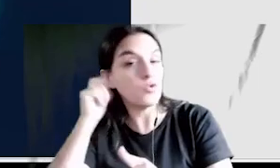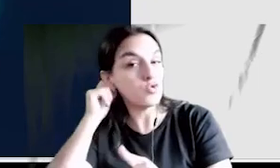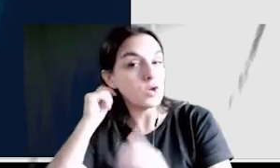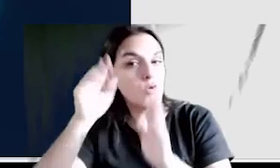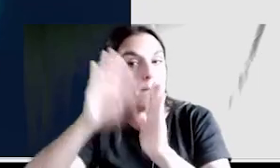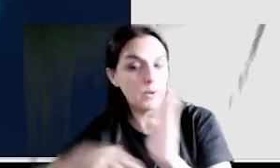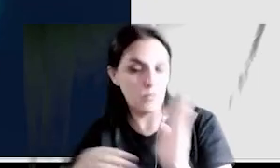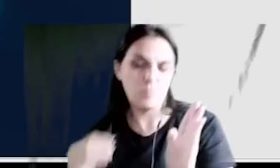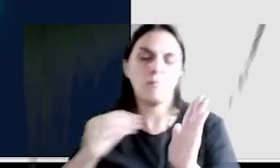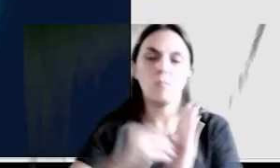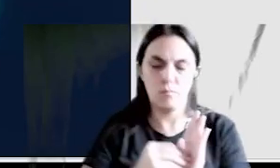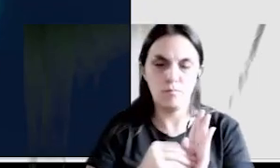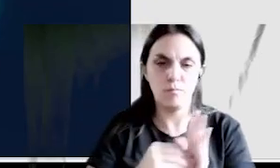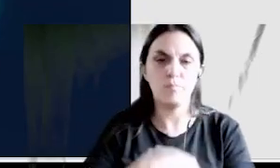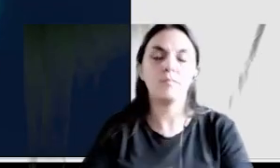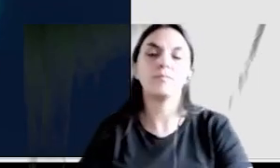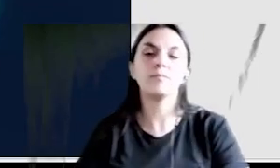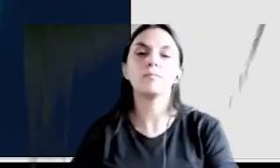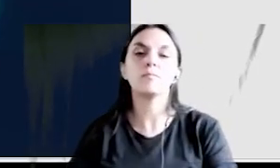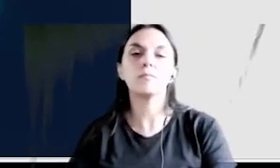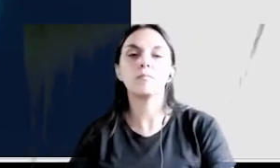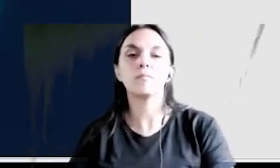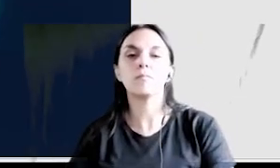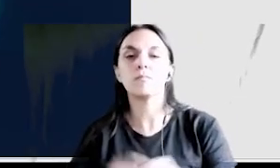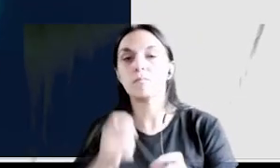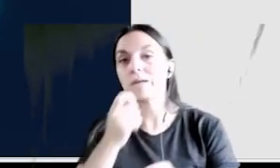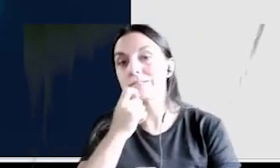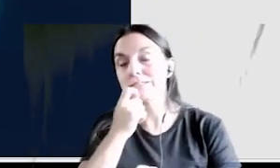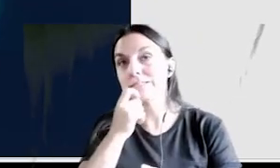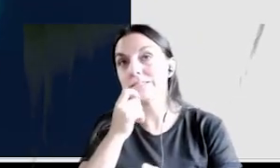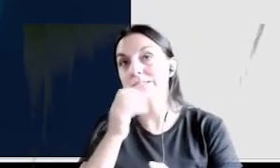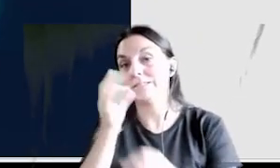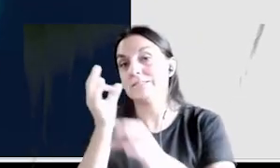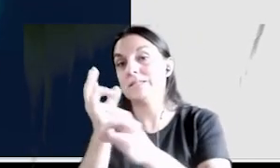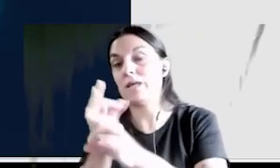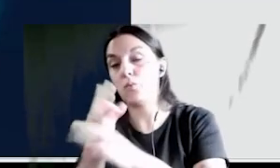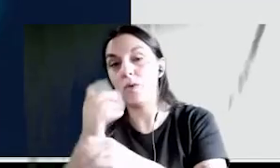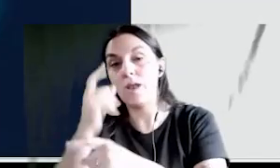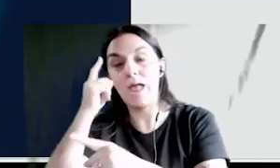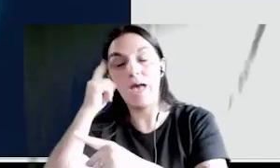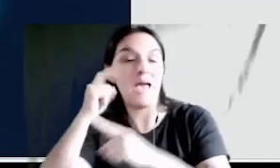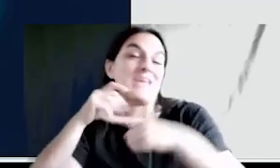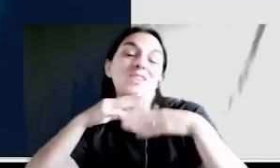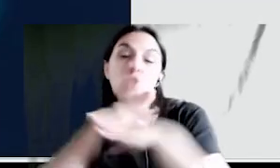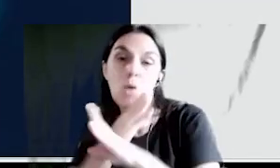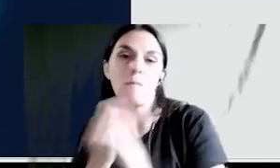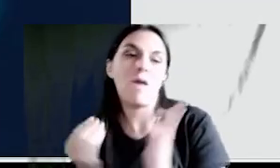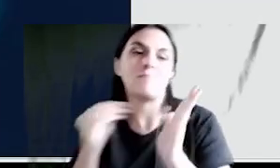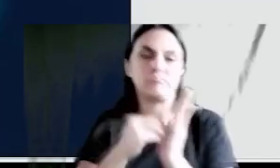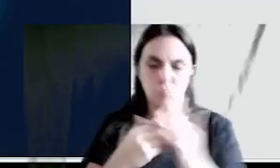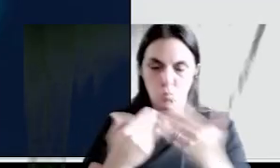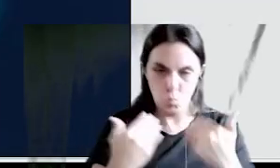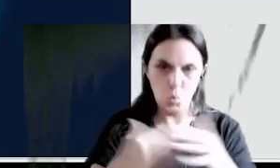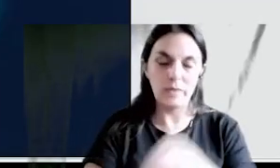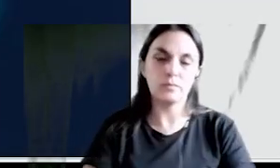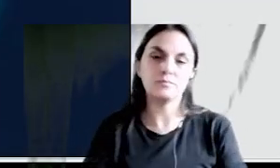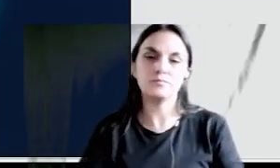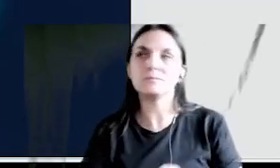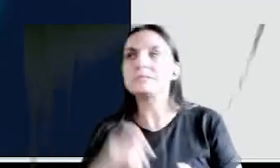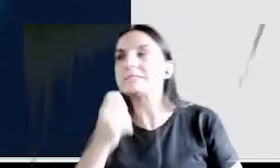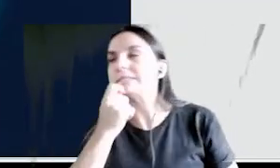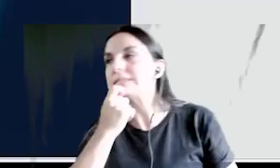años, puedo incorporar, si lo mando a un establecimiento a aprender un idioma, puedo incorporar